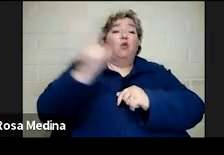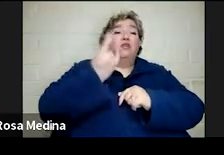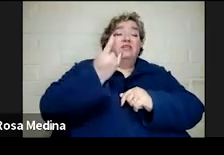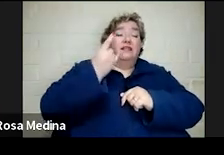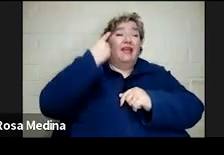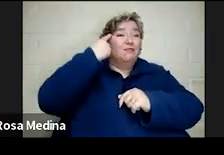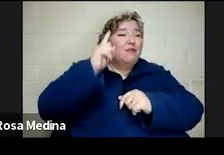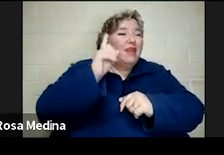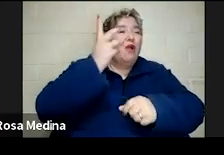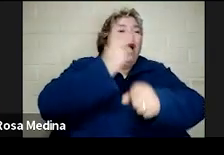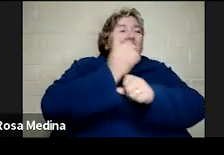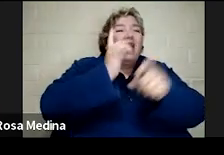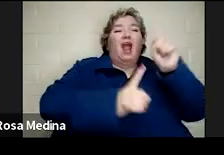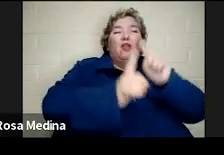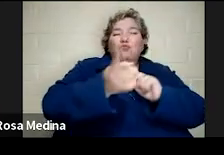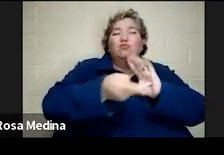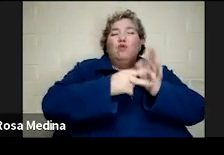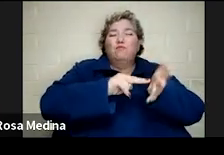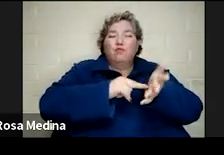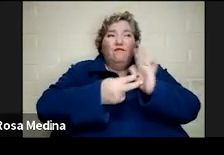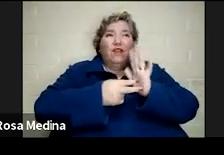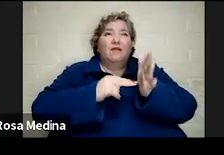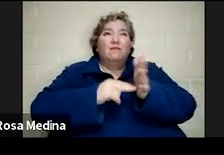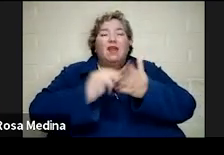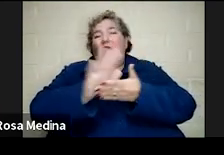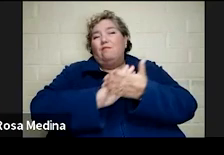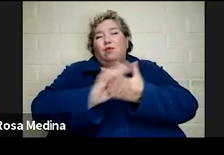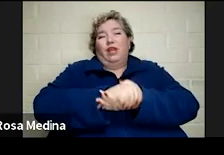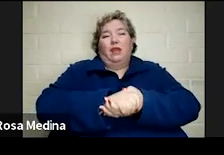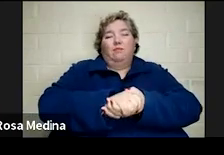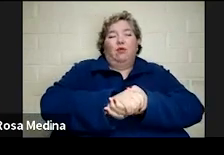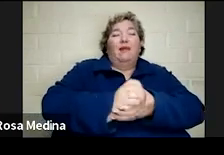pueden eh, como verse,